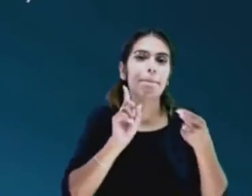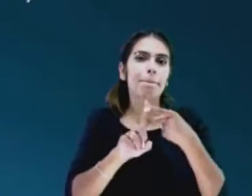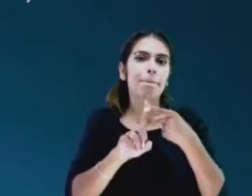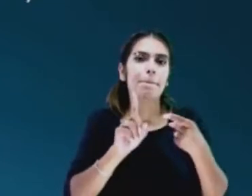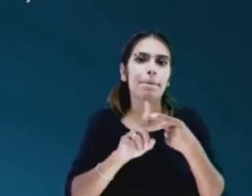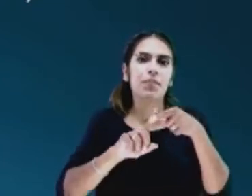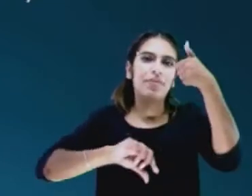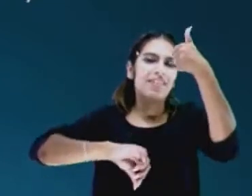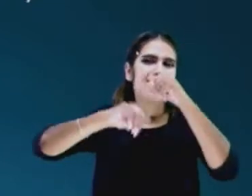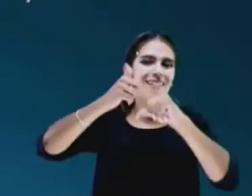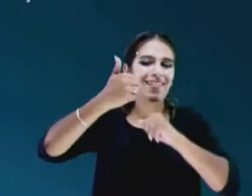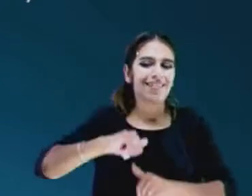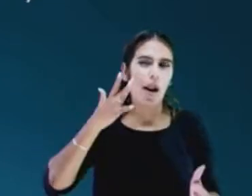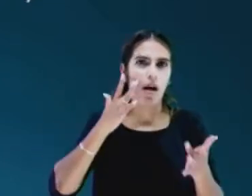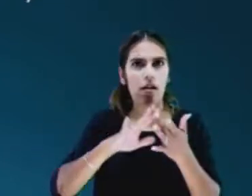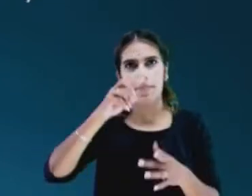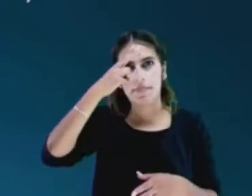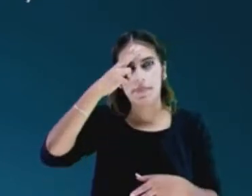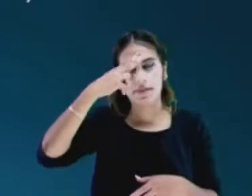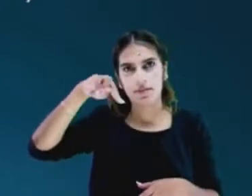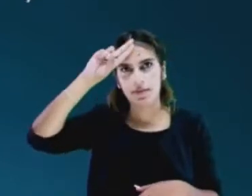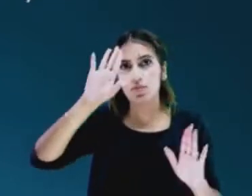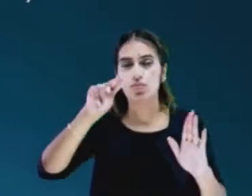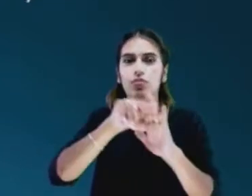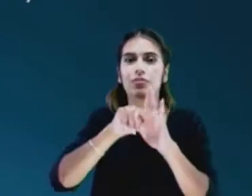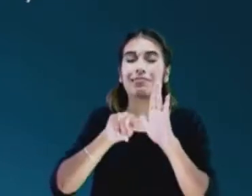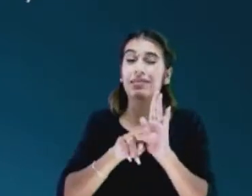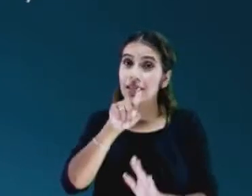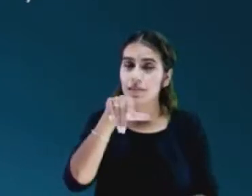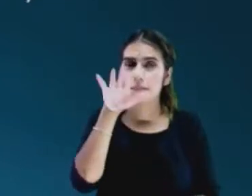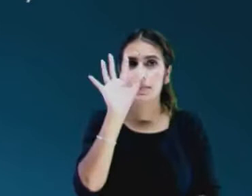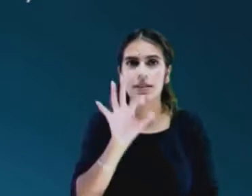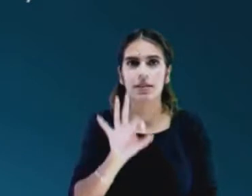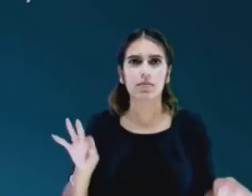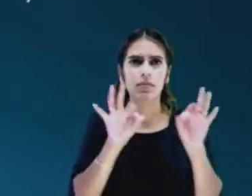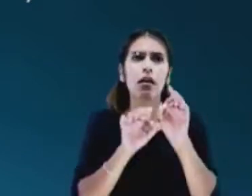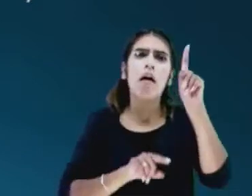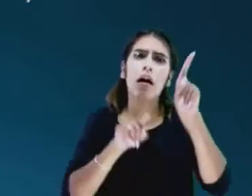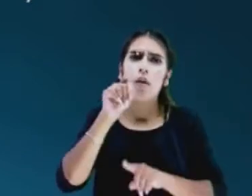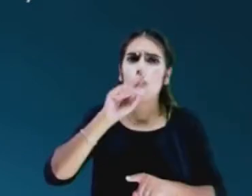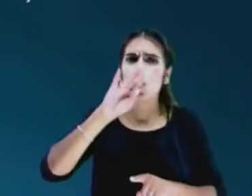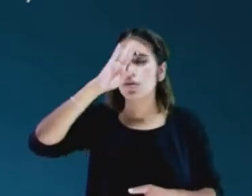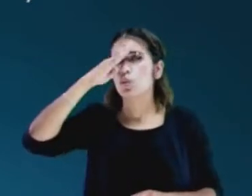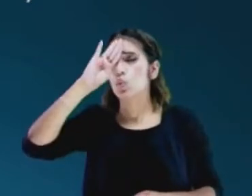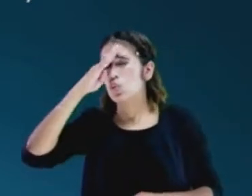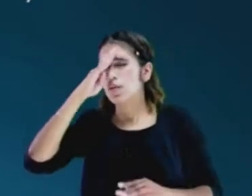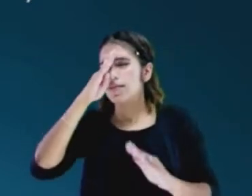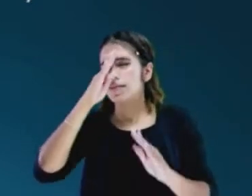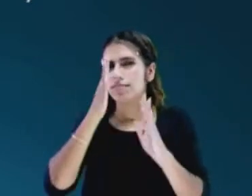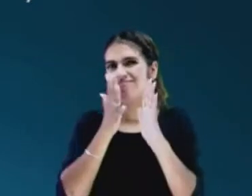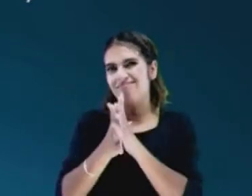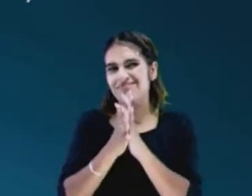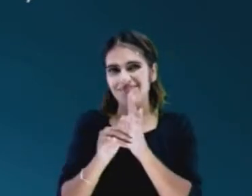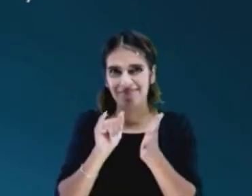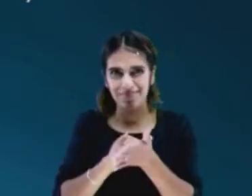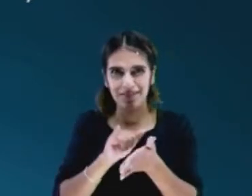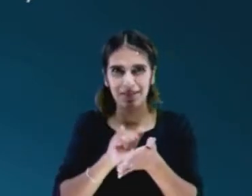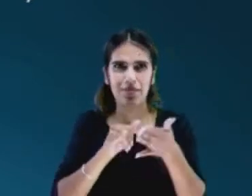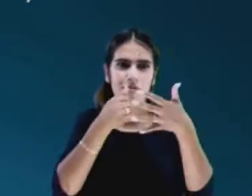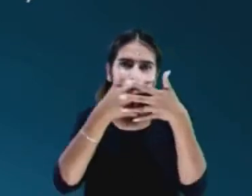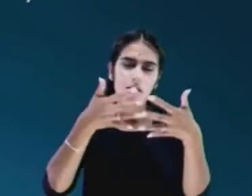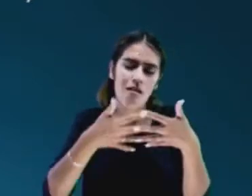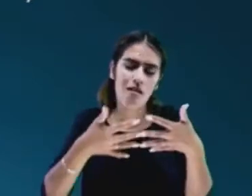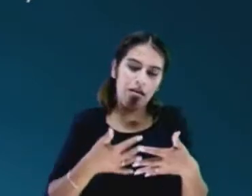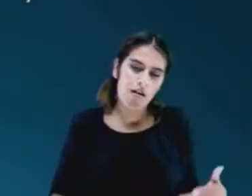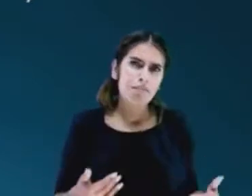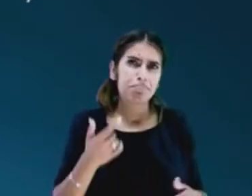norma lo que es lo más importante y muchas de las dudas que hemos tenido sobre el texto parece un texto pequeño pero realmente hemos hecho